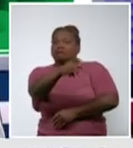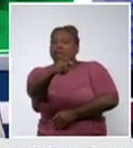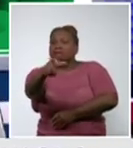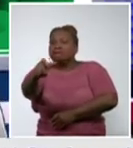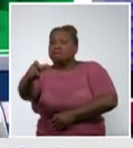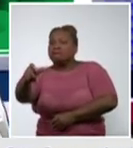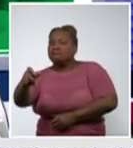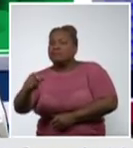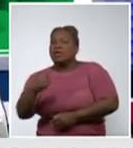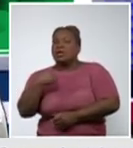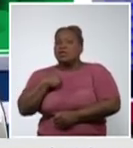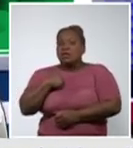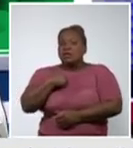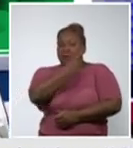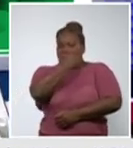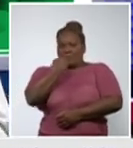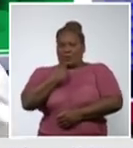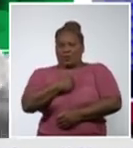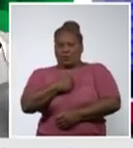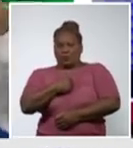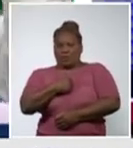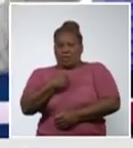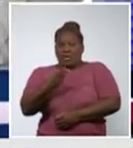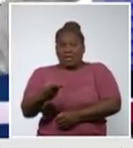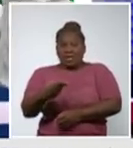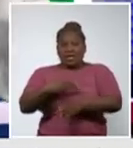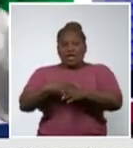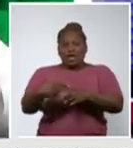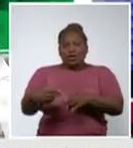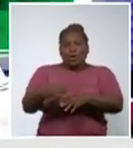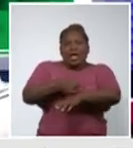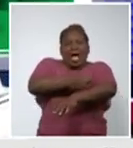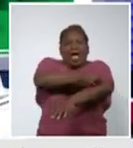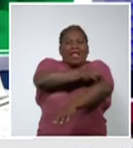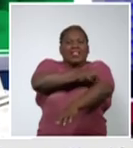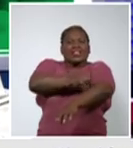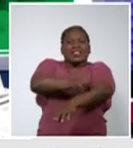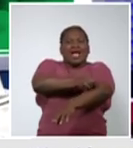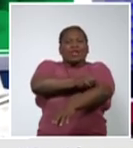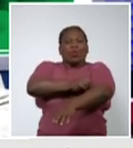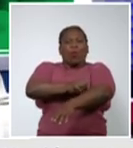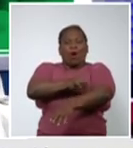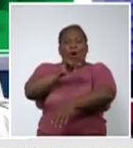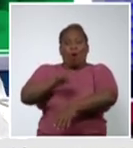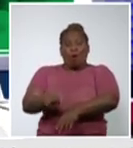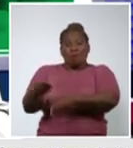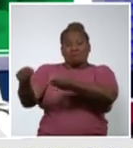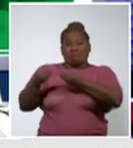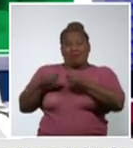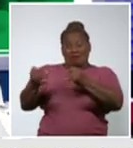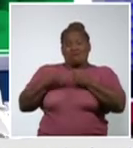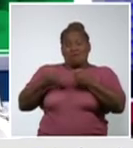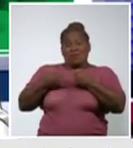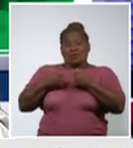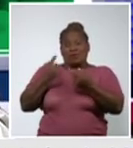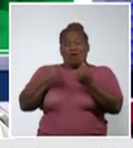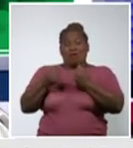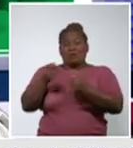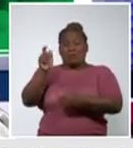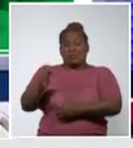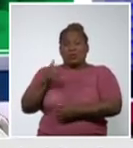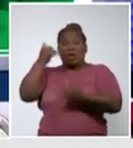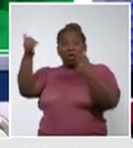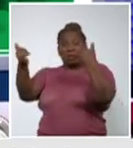te preguntan, bueno, la historia del tatuaje. Hoy me dejaban una nota en la oficina que varias personas han llamado al ministerio con el